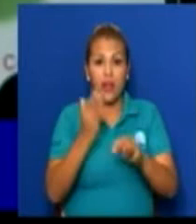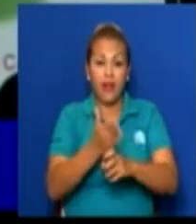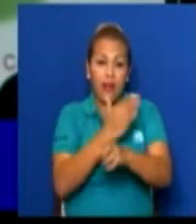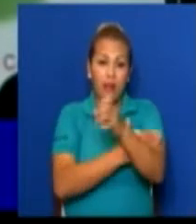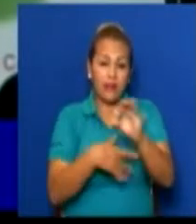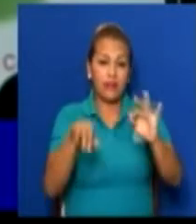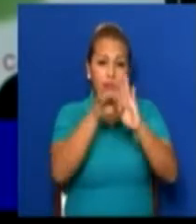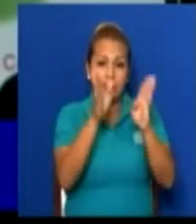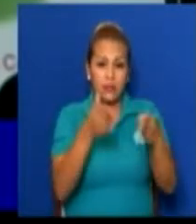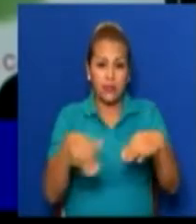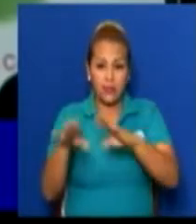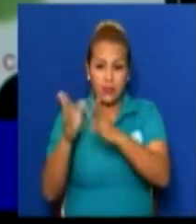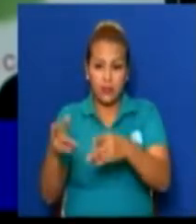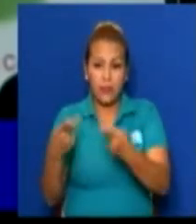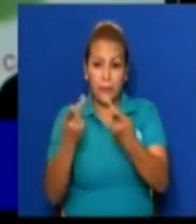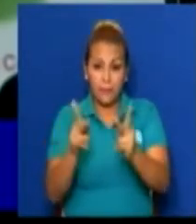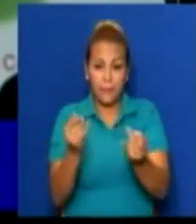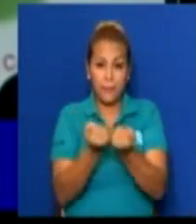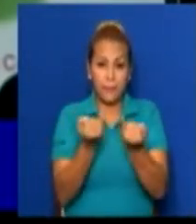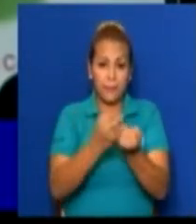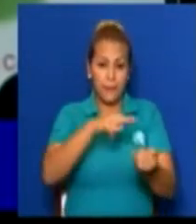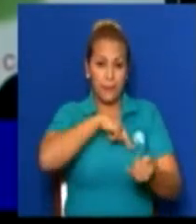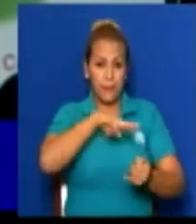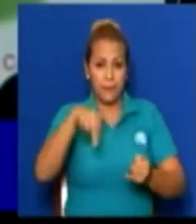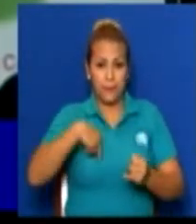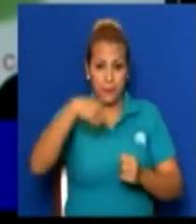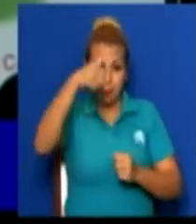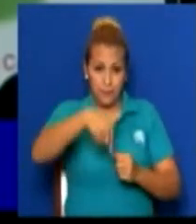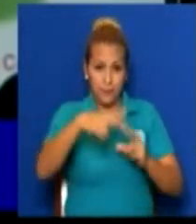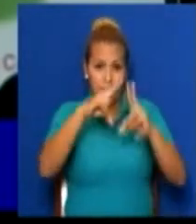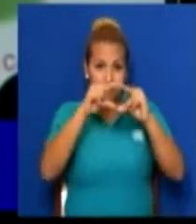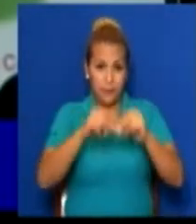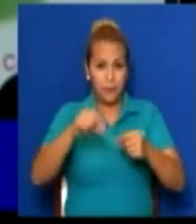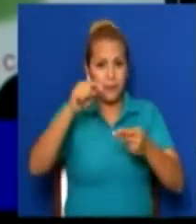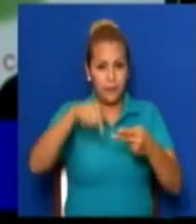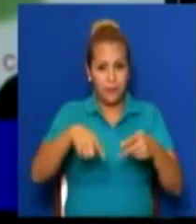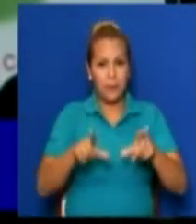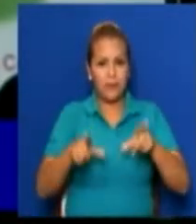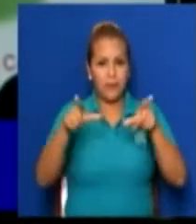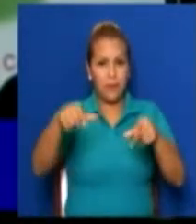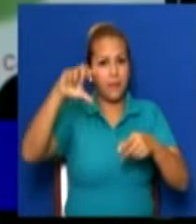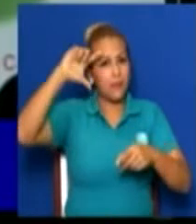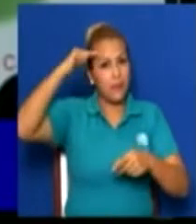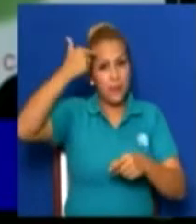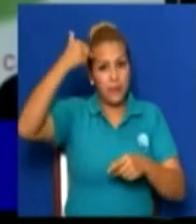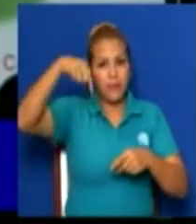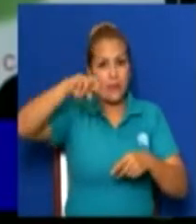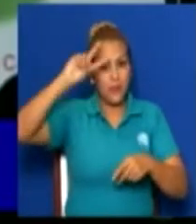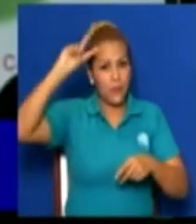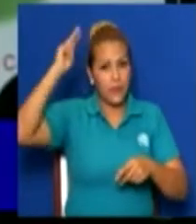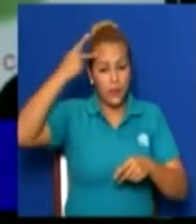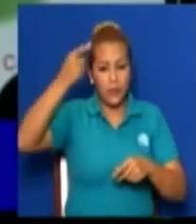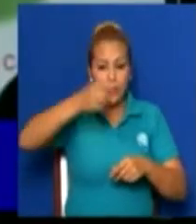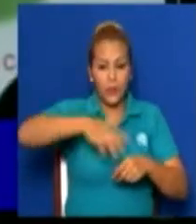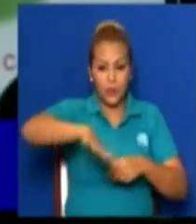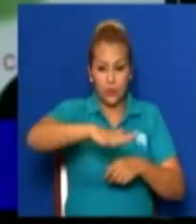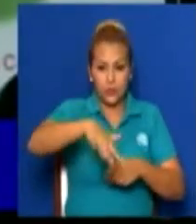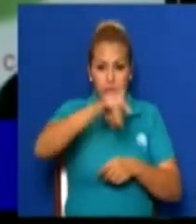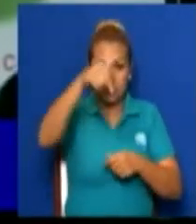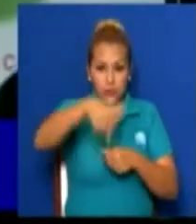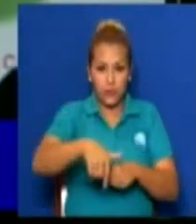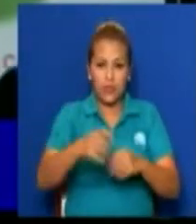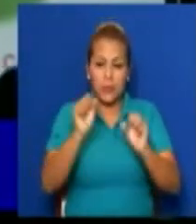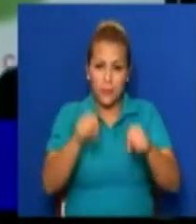Pero nosotros en Nicaragua, con este marco político, jurídico, social y económico, hemos logrado